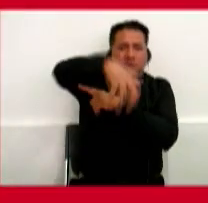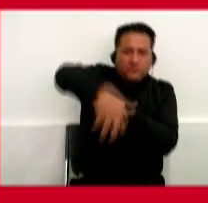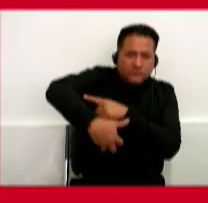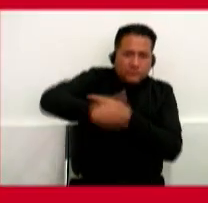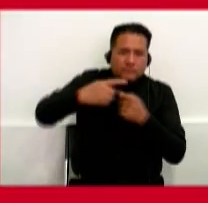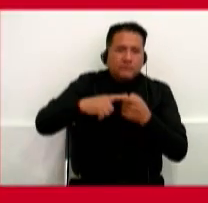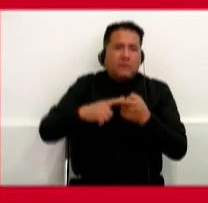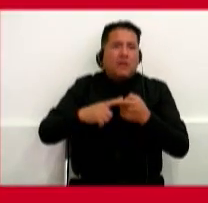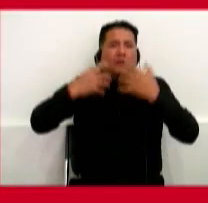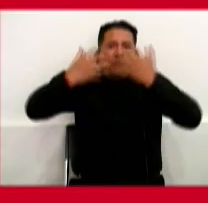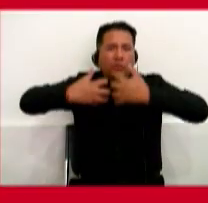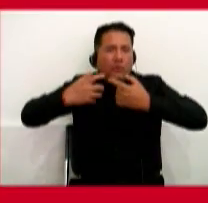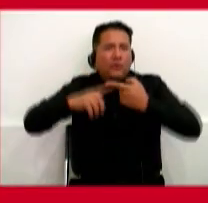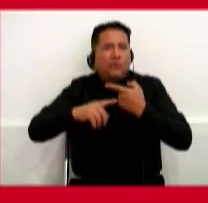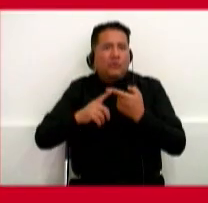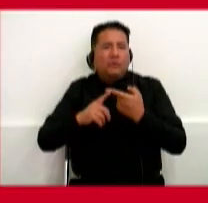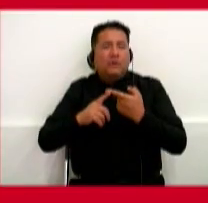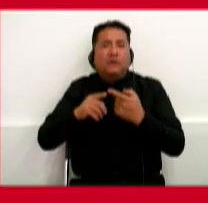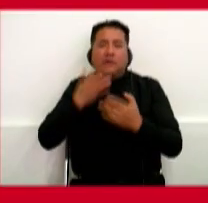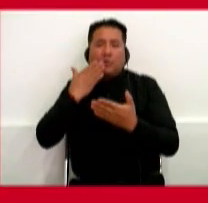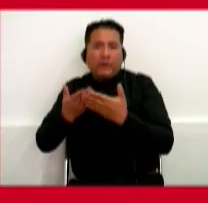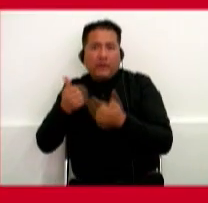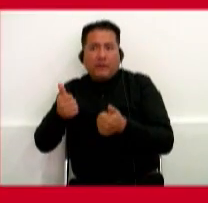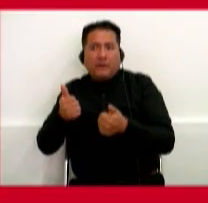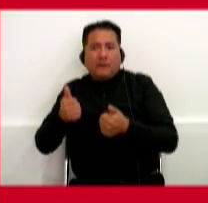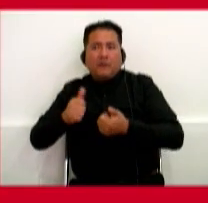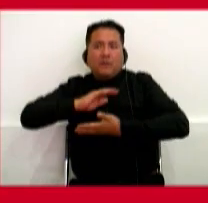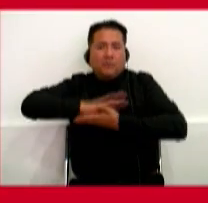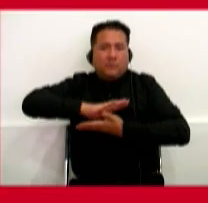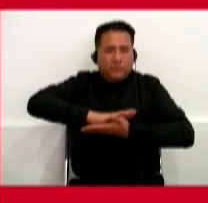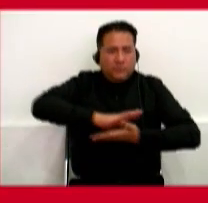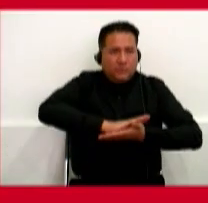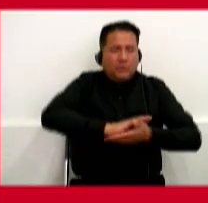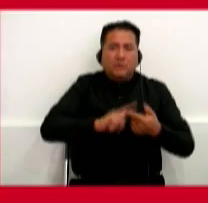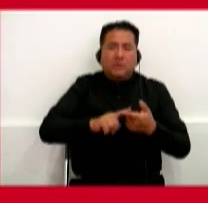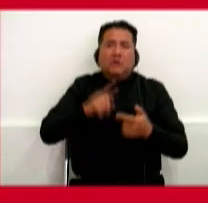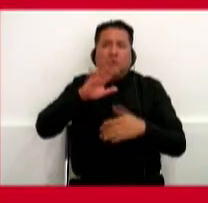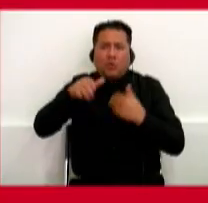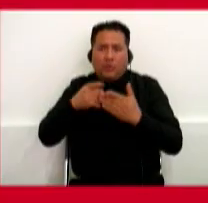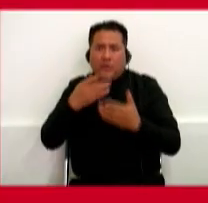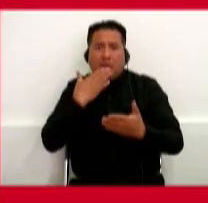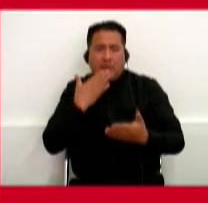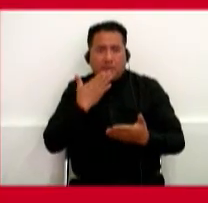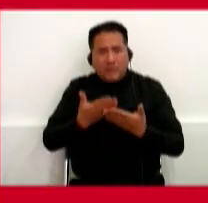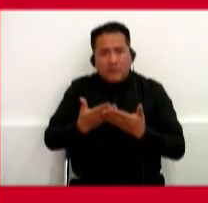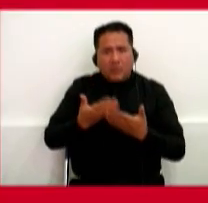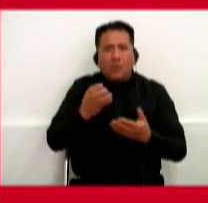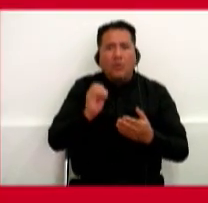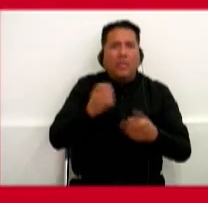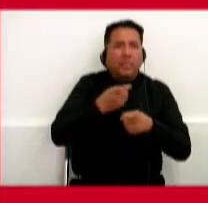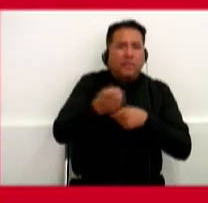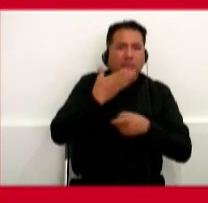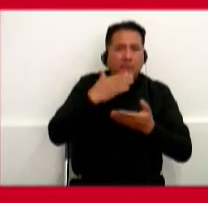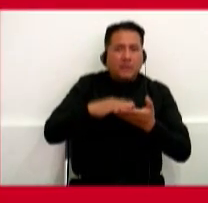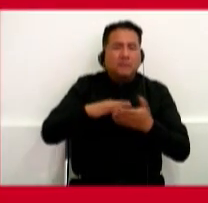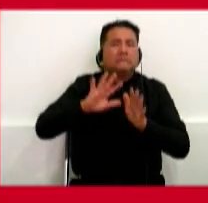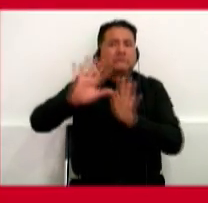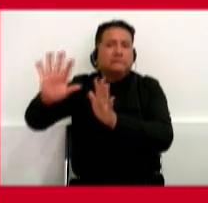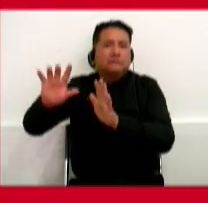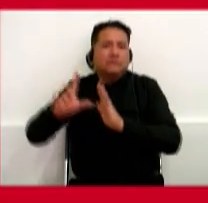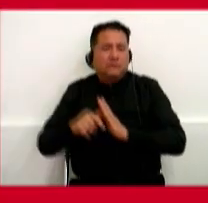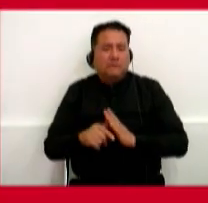¿está operativo, está fuera de servicio o está en stand-by? Entonces, con esta información ayuda a poder tomar